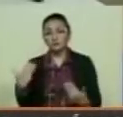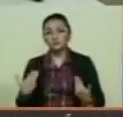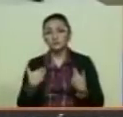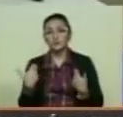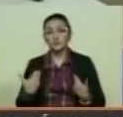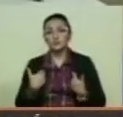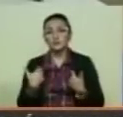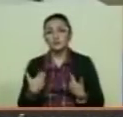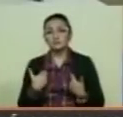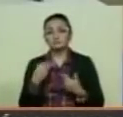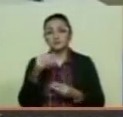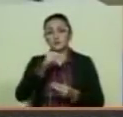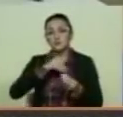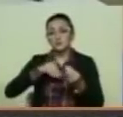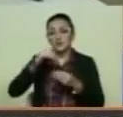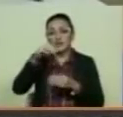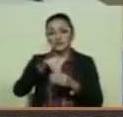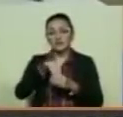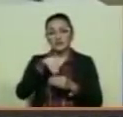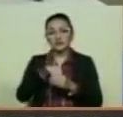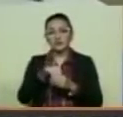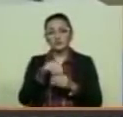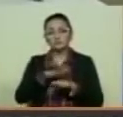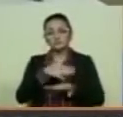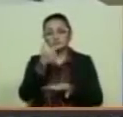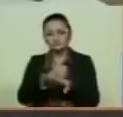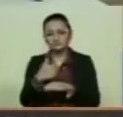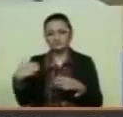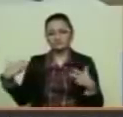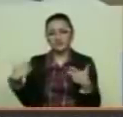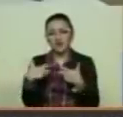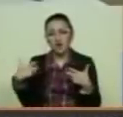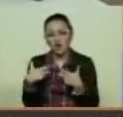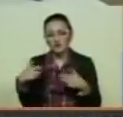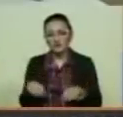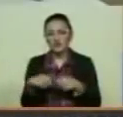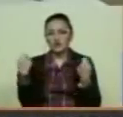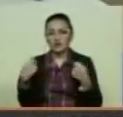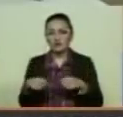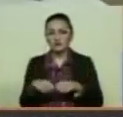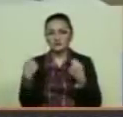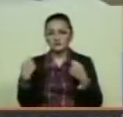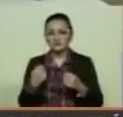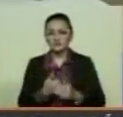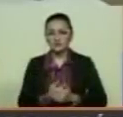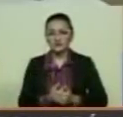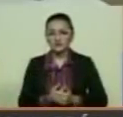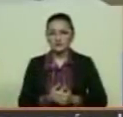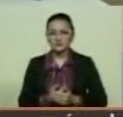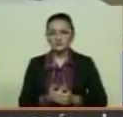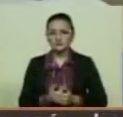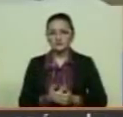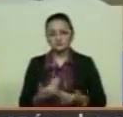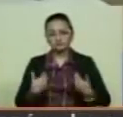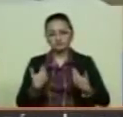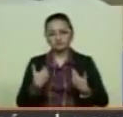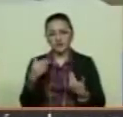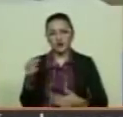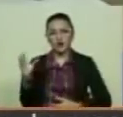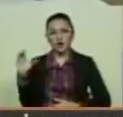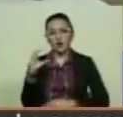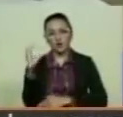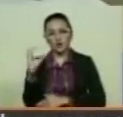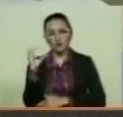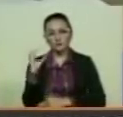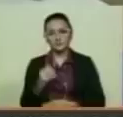proceso de desplazamiento interno producto de la guerra, producto de la violencia que vive el pueblo de este hermano país.